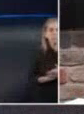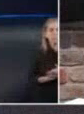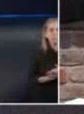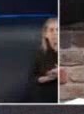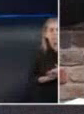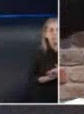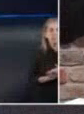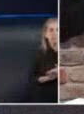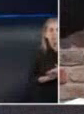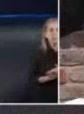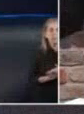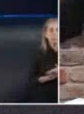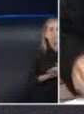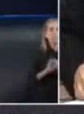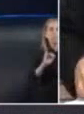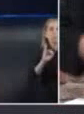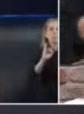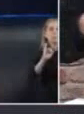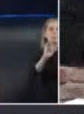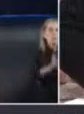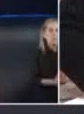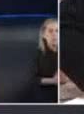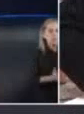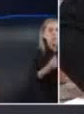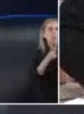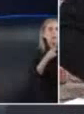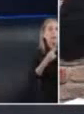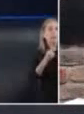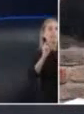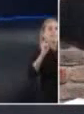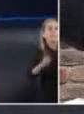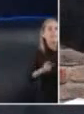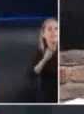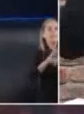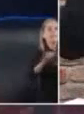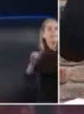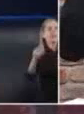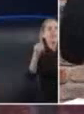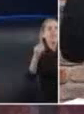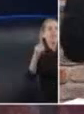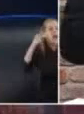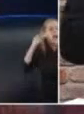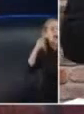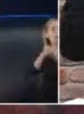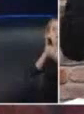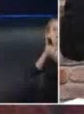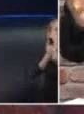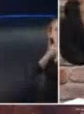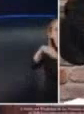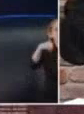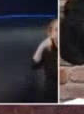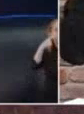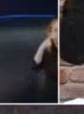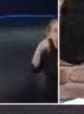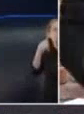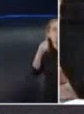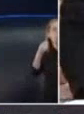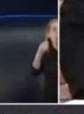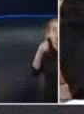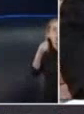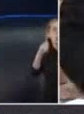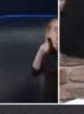jujuy la ha visto esta mañana la realidad es que hay normativa donde la gente tienen cansado ya con este tipo de movilización